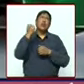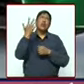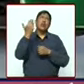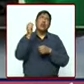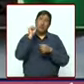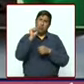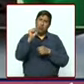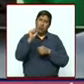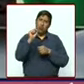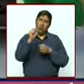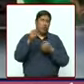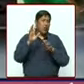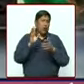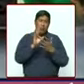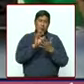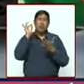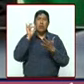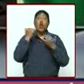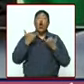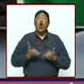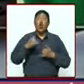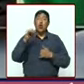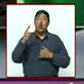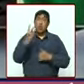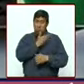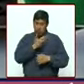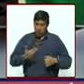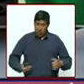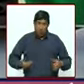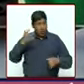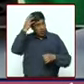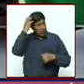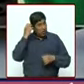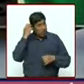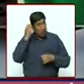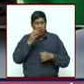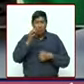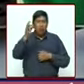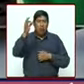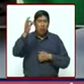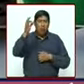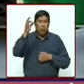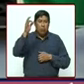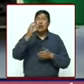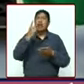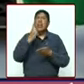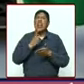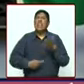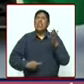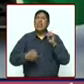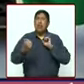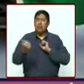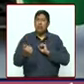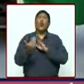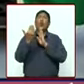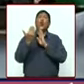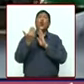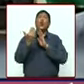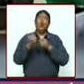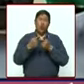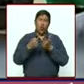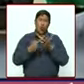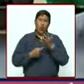y hoy fue posicionado por el vicepresidente David Choquehuanca. Pero ahora la pregunta es, ¿qué retos debe asumir? Miren, hay